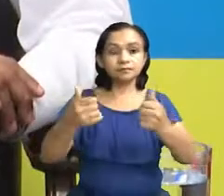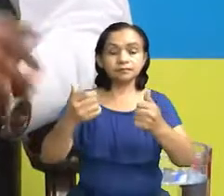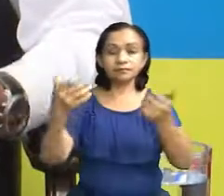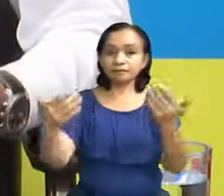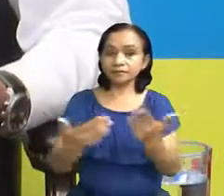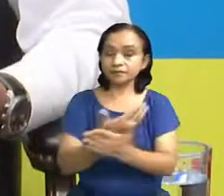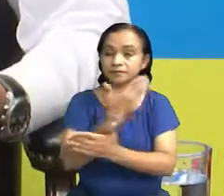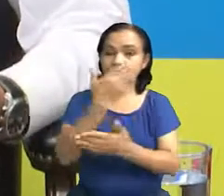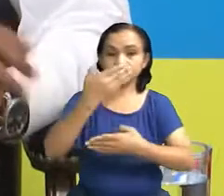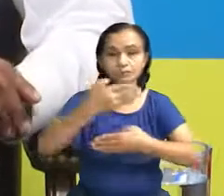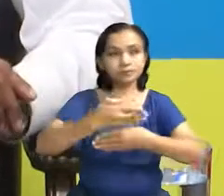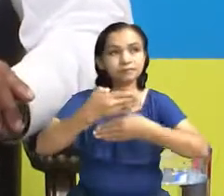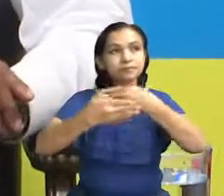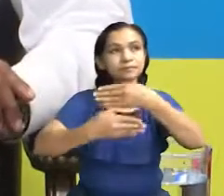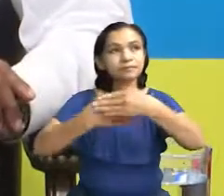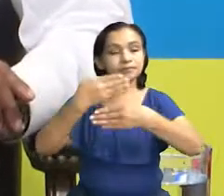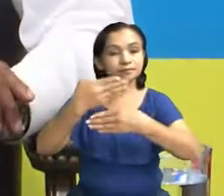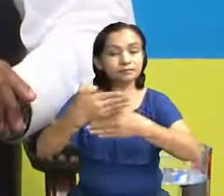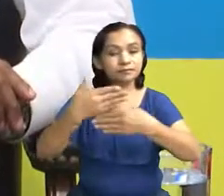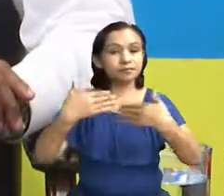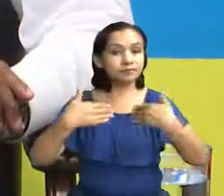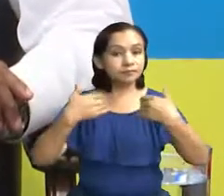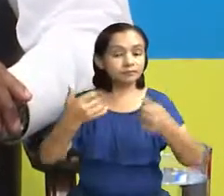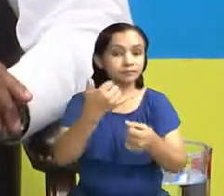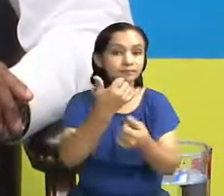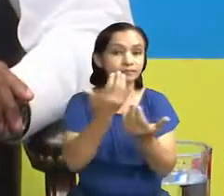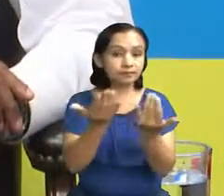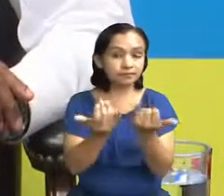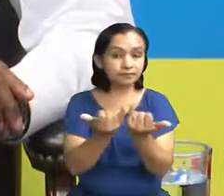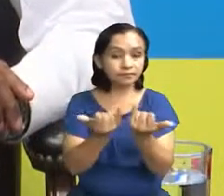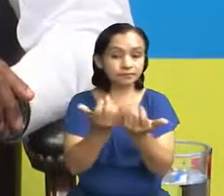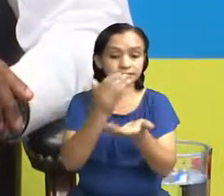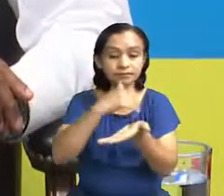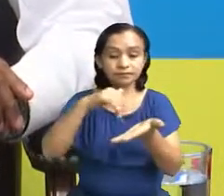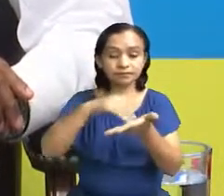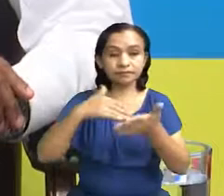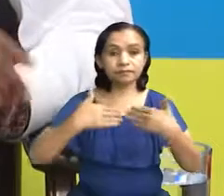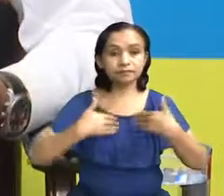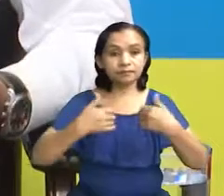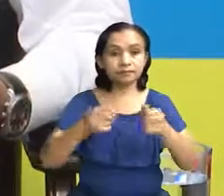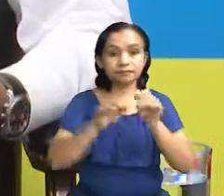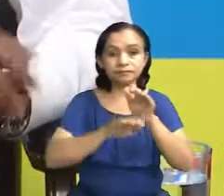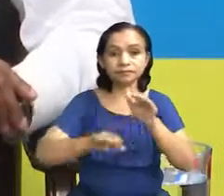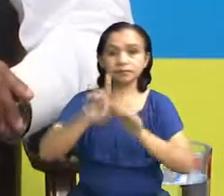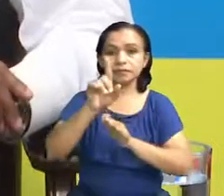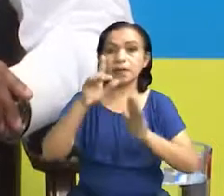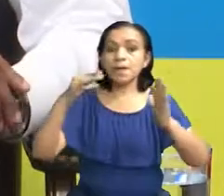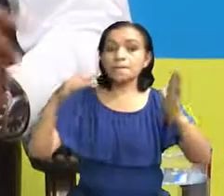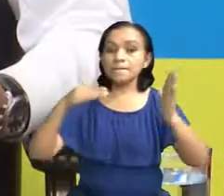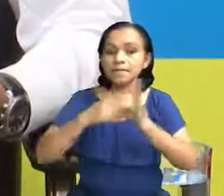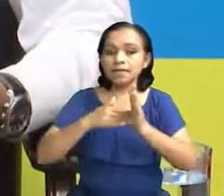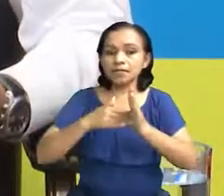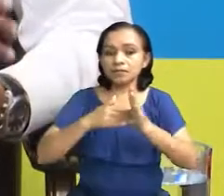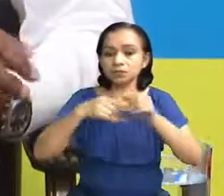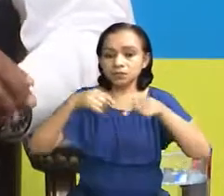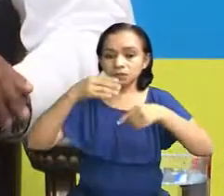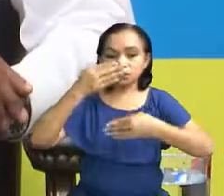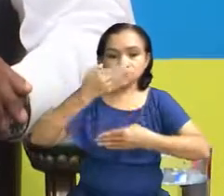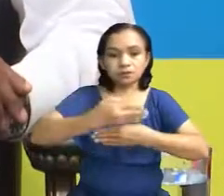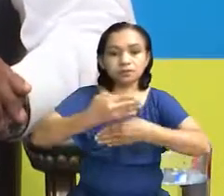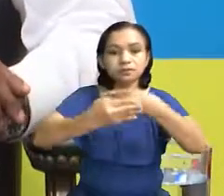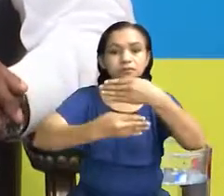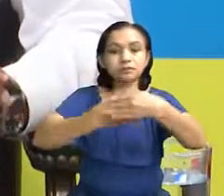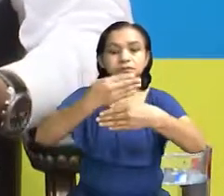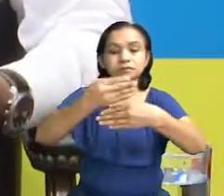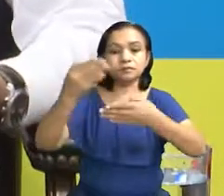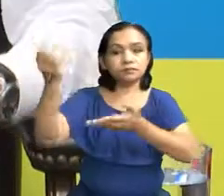nueva infraestructura, que cuenta con más de 1000 metros de construcción y, por supuesto, tuvo